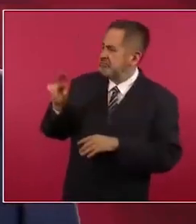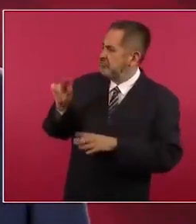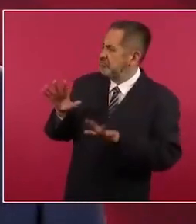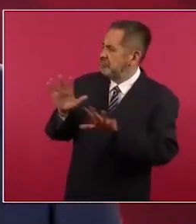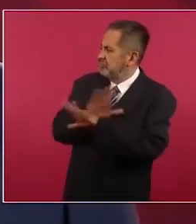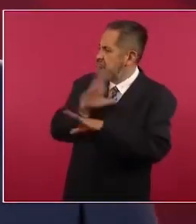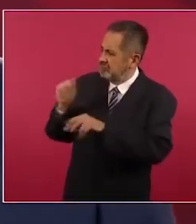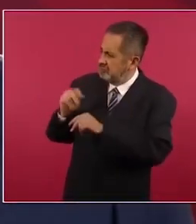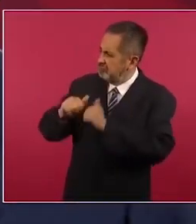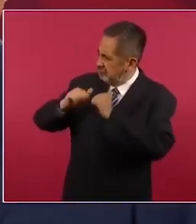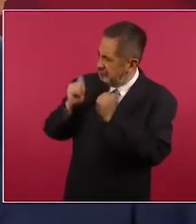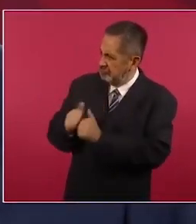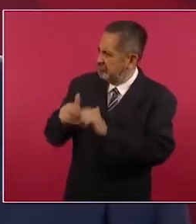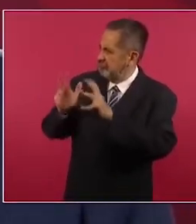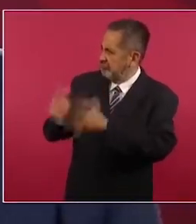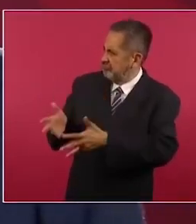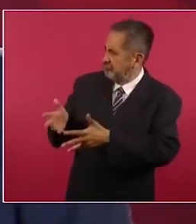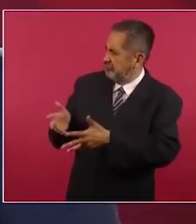cualquier